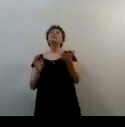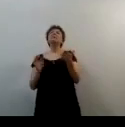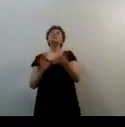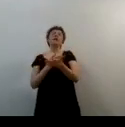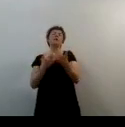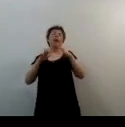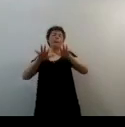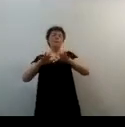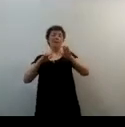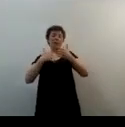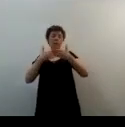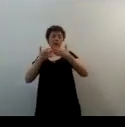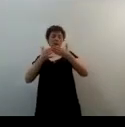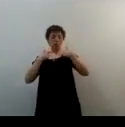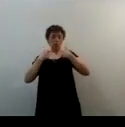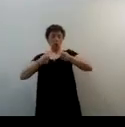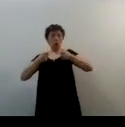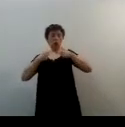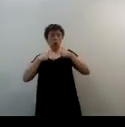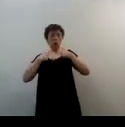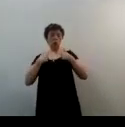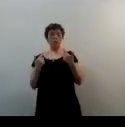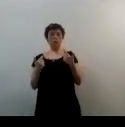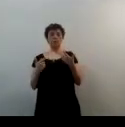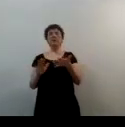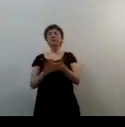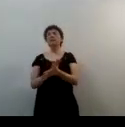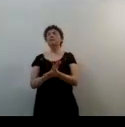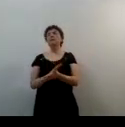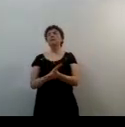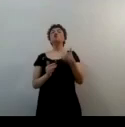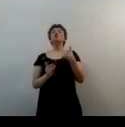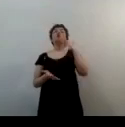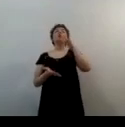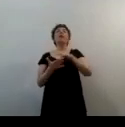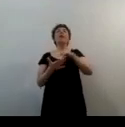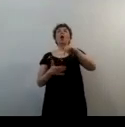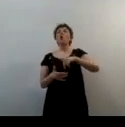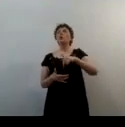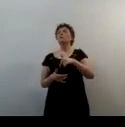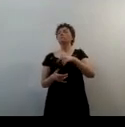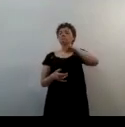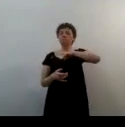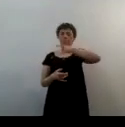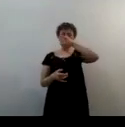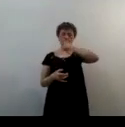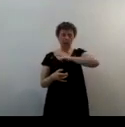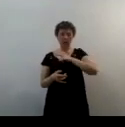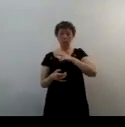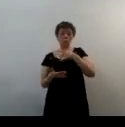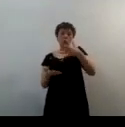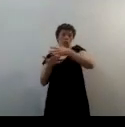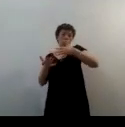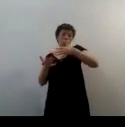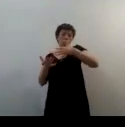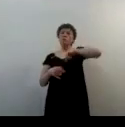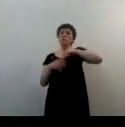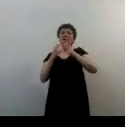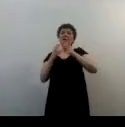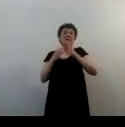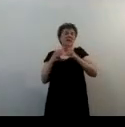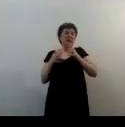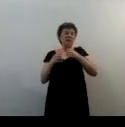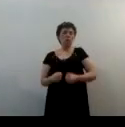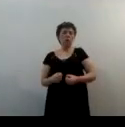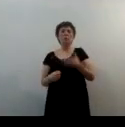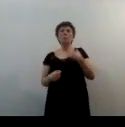O sea, es decir, que si yo tengo un día malo, puede tener todo el mundo, tengo un día de más ansiedad, mi cabeza a lo mejor siempre